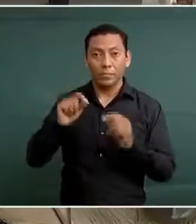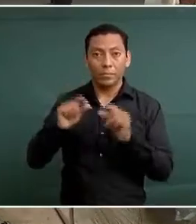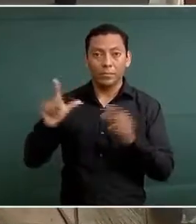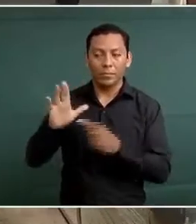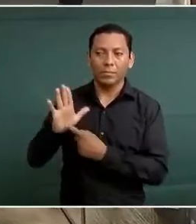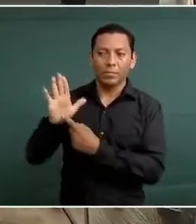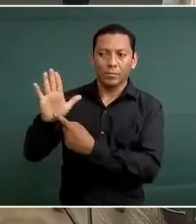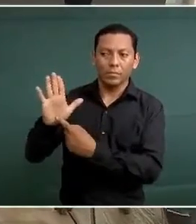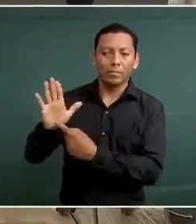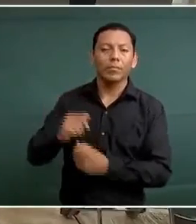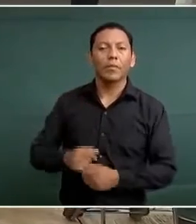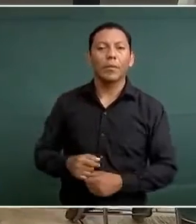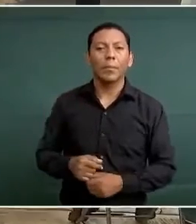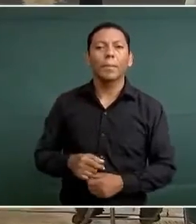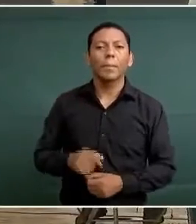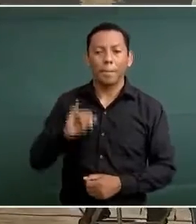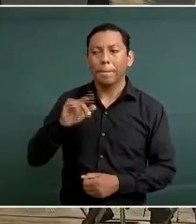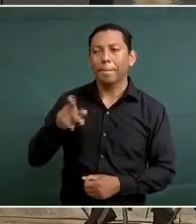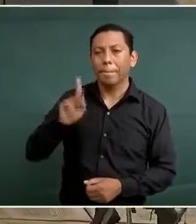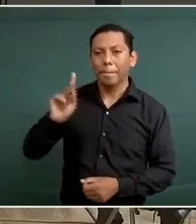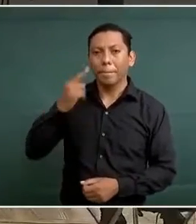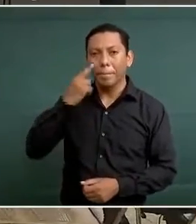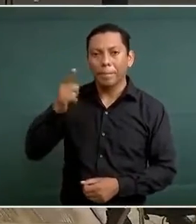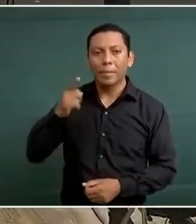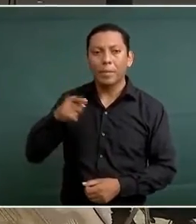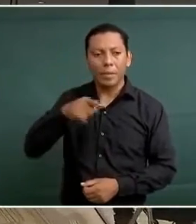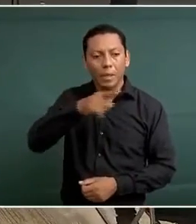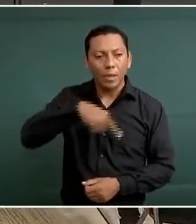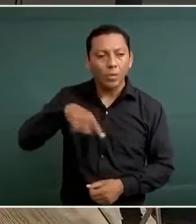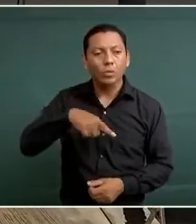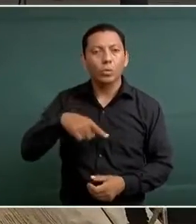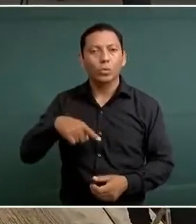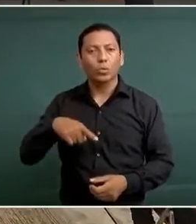de los este especialistas